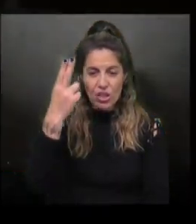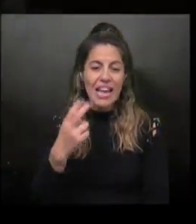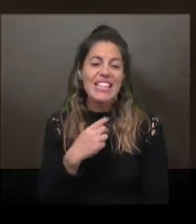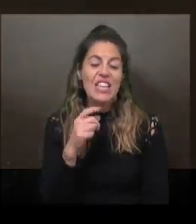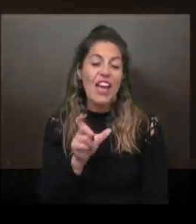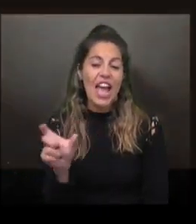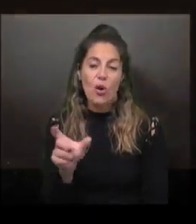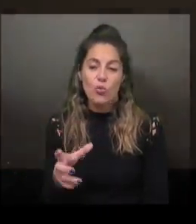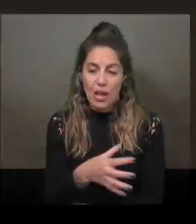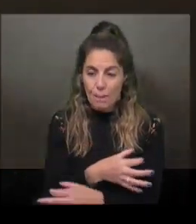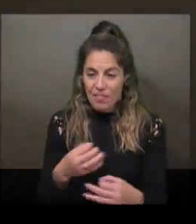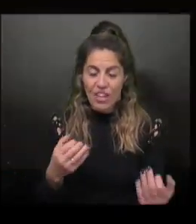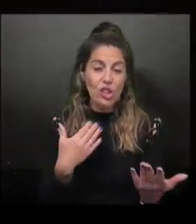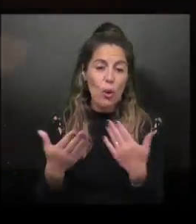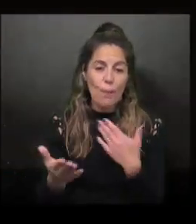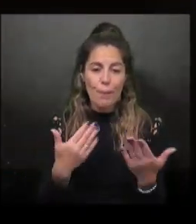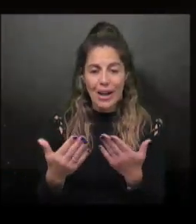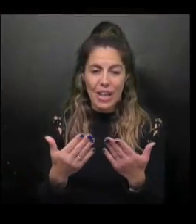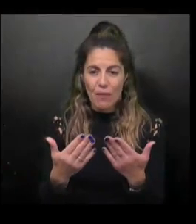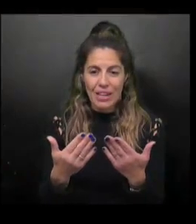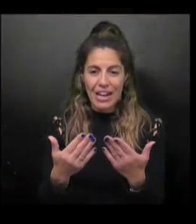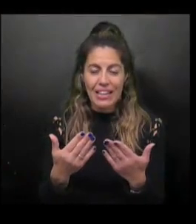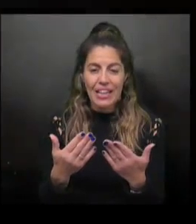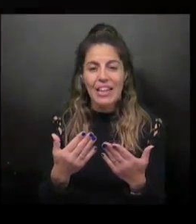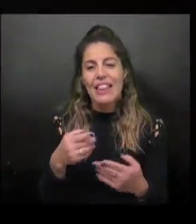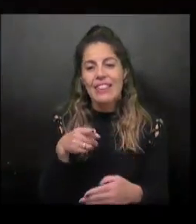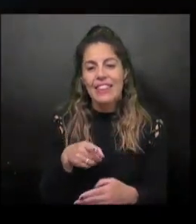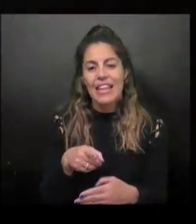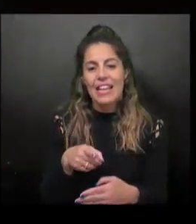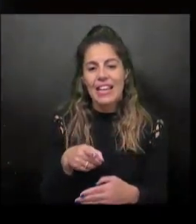excusa perfecta para hablarles del artista suizo H.R. Giger.